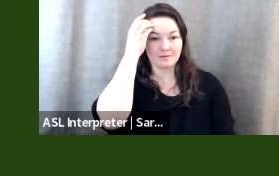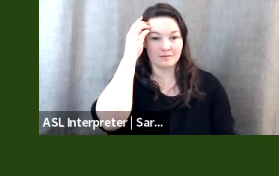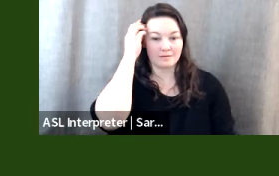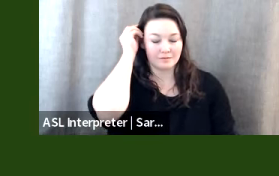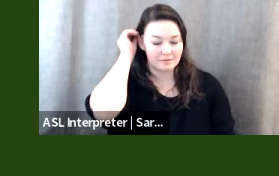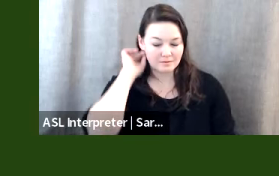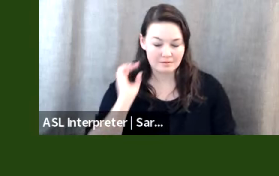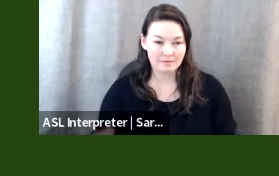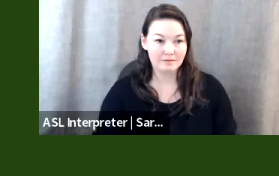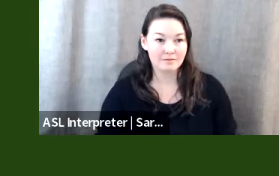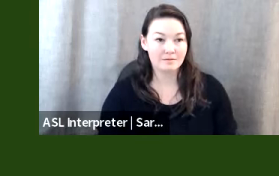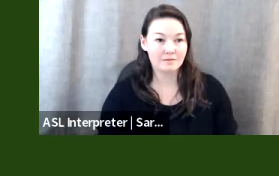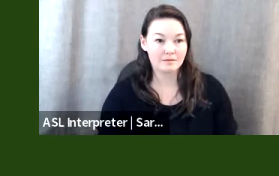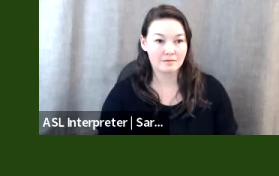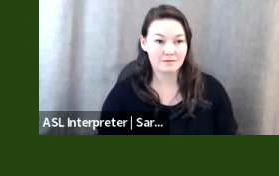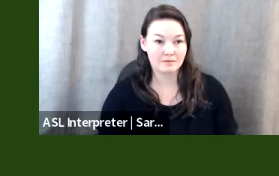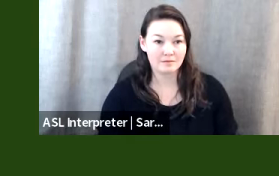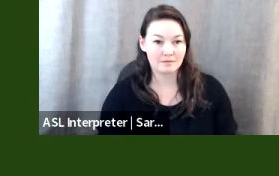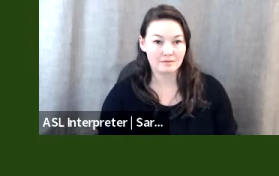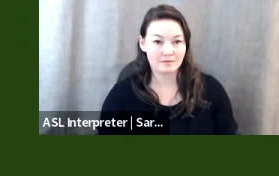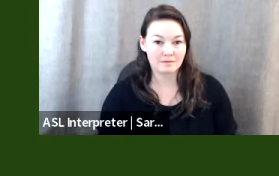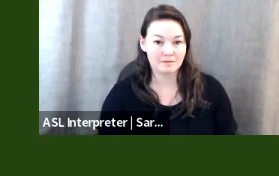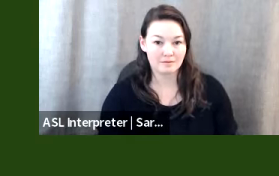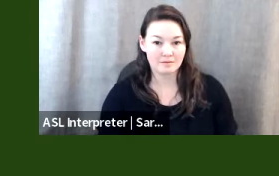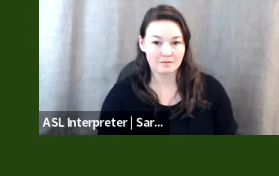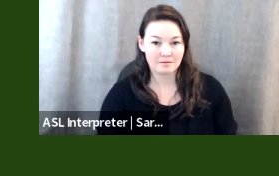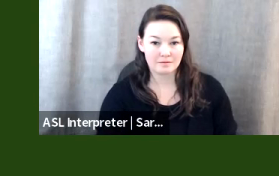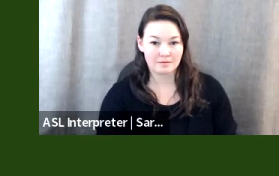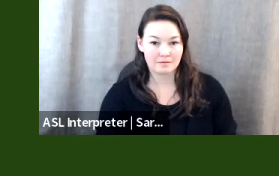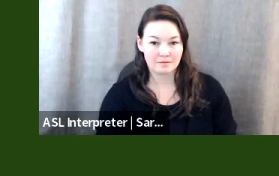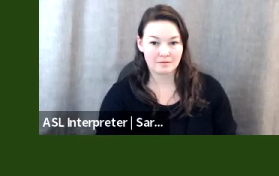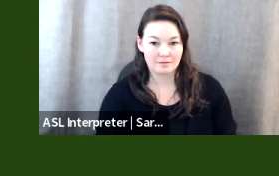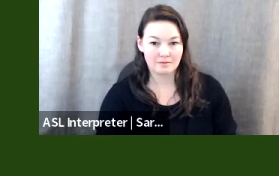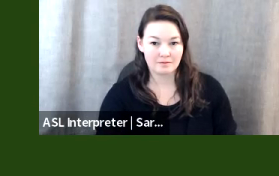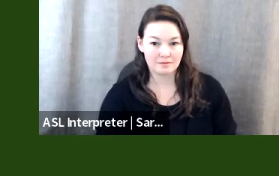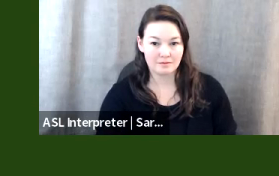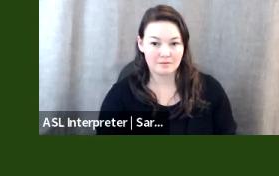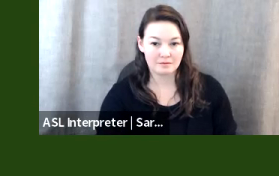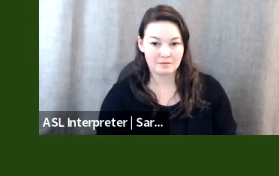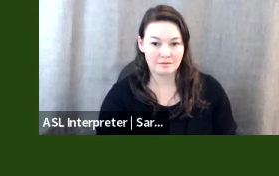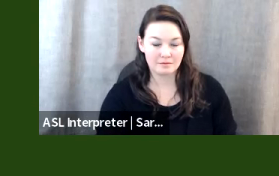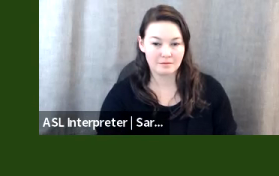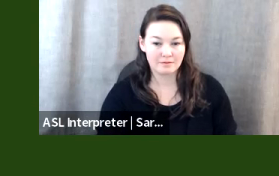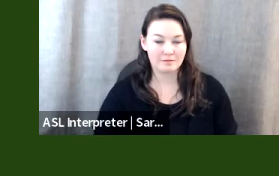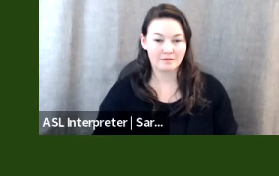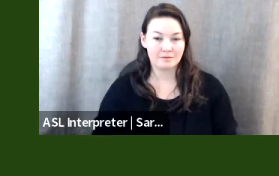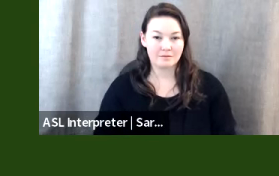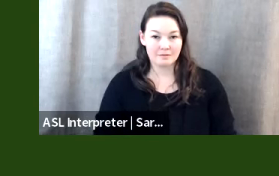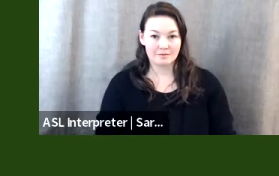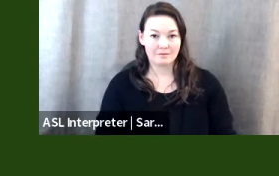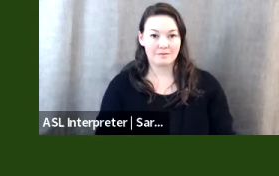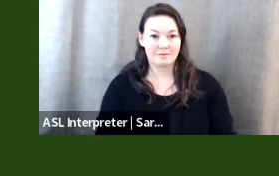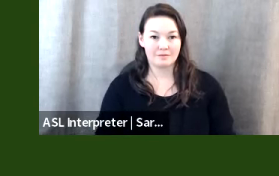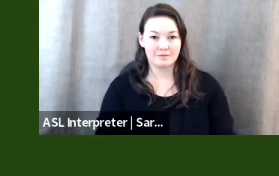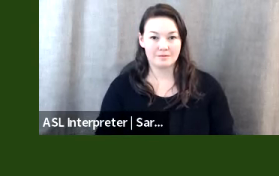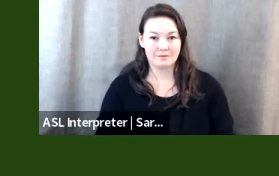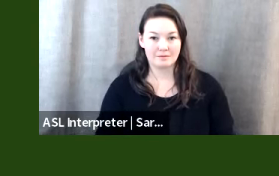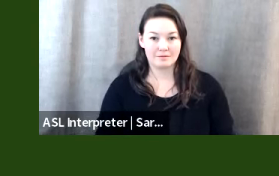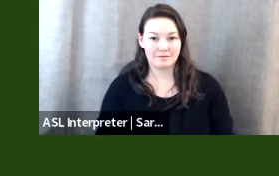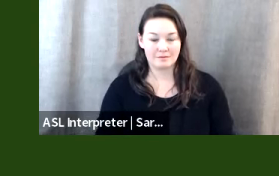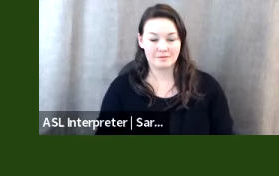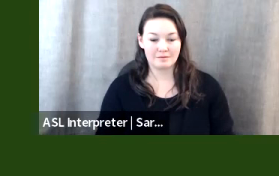para entregar, digamos, productos de trabajo que resultan de este trabajo juntos. Así que vamos a repasarlos uno por uno, tener